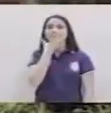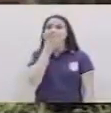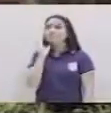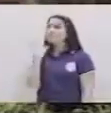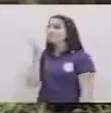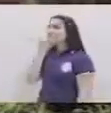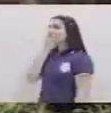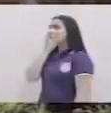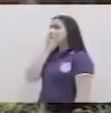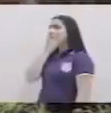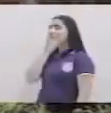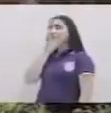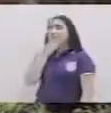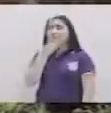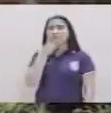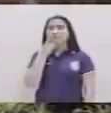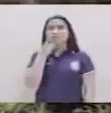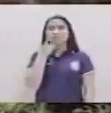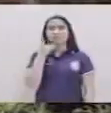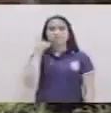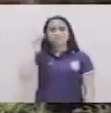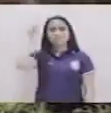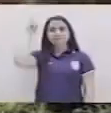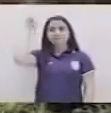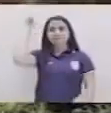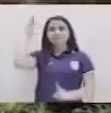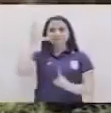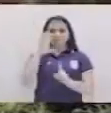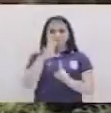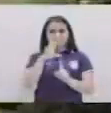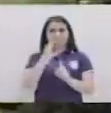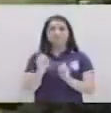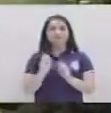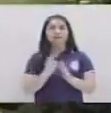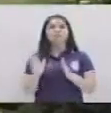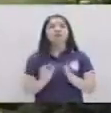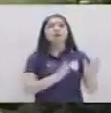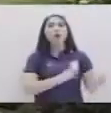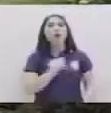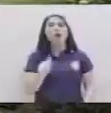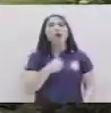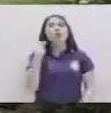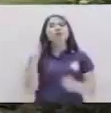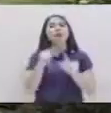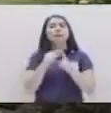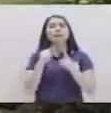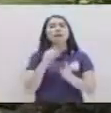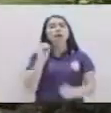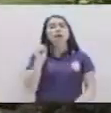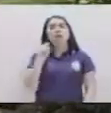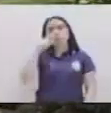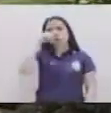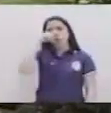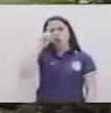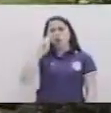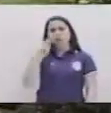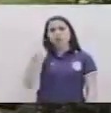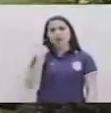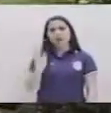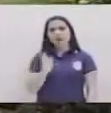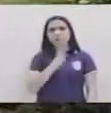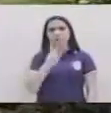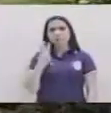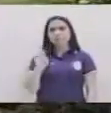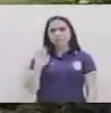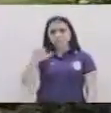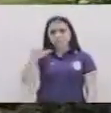los dedos de esta manera para que vean de esta manera y lo que haremos es hacerlo en varias ocasiones.